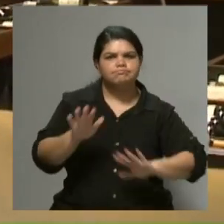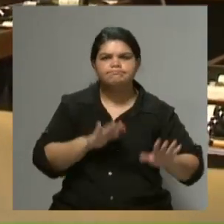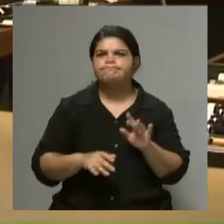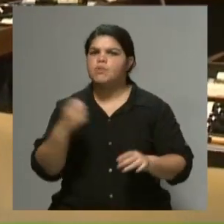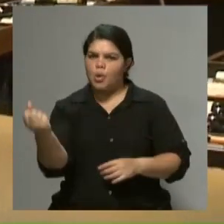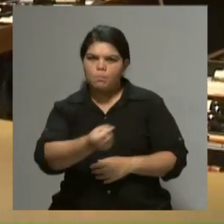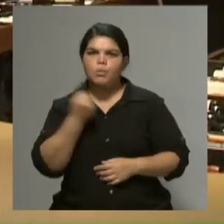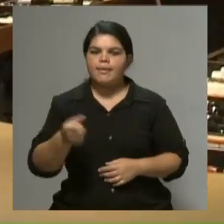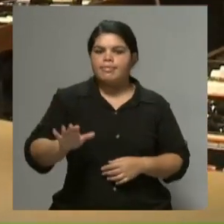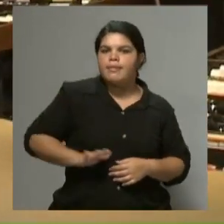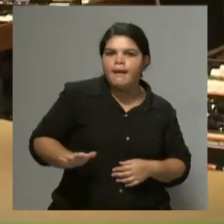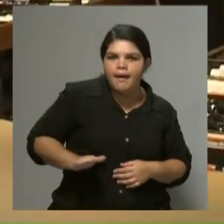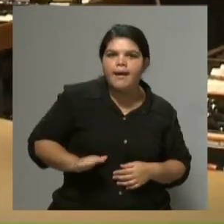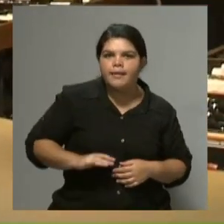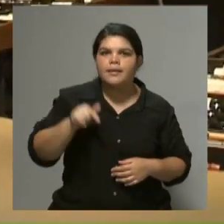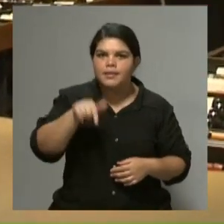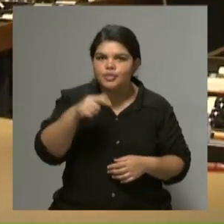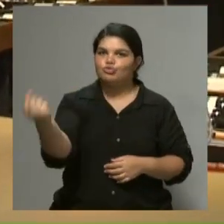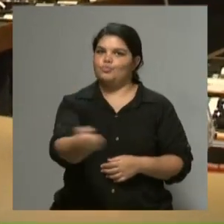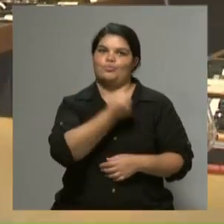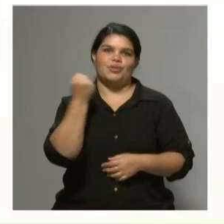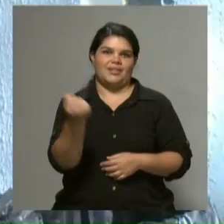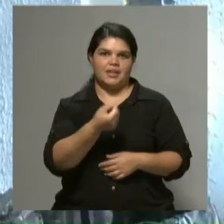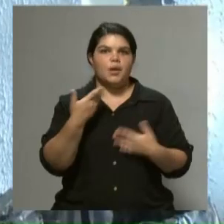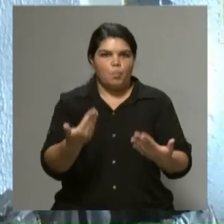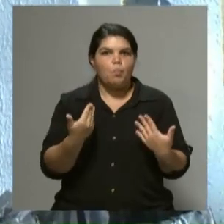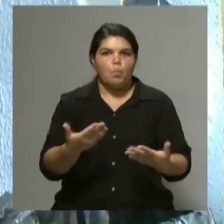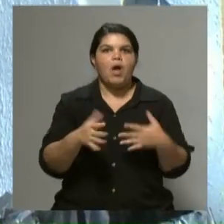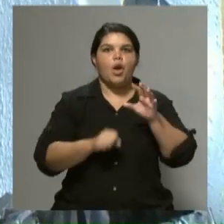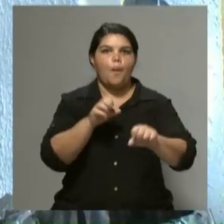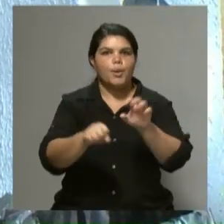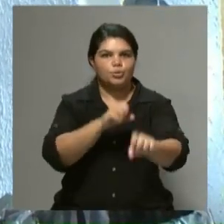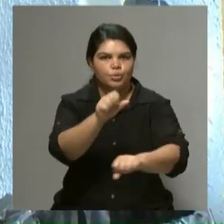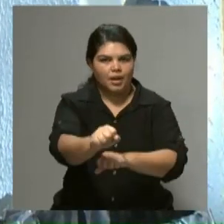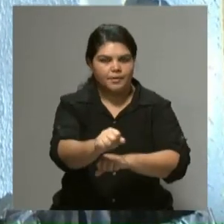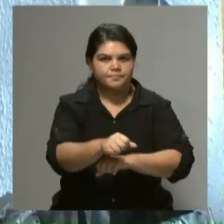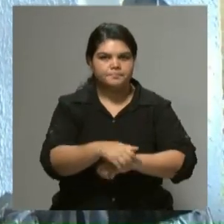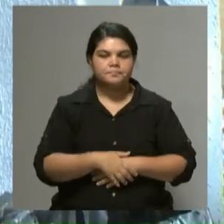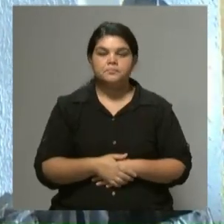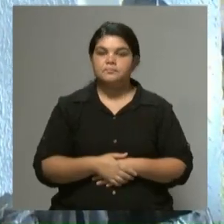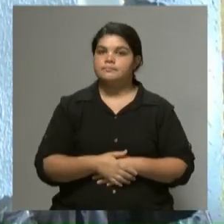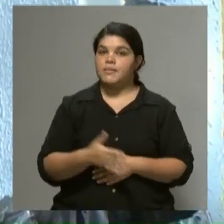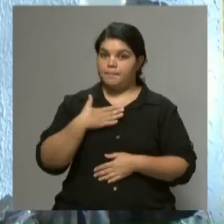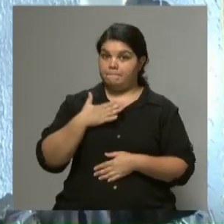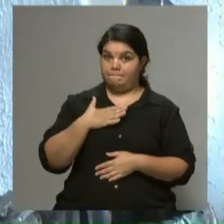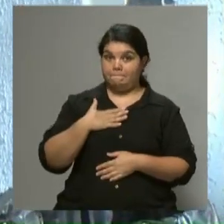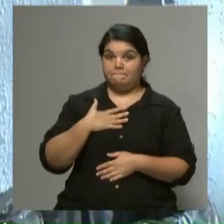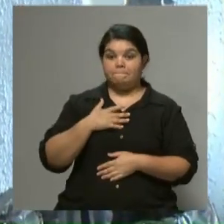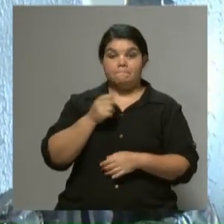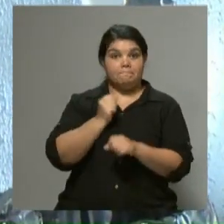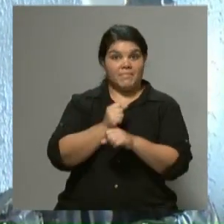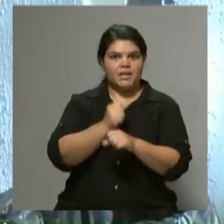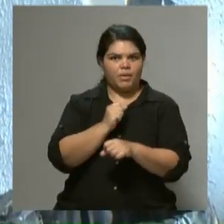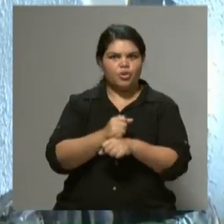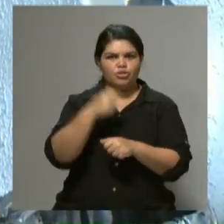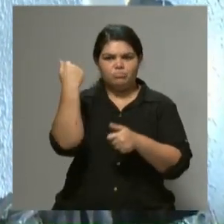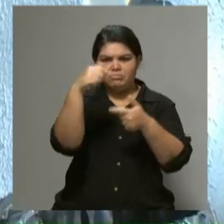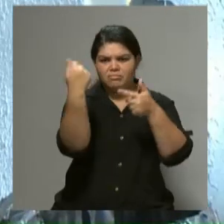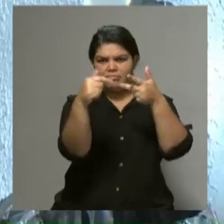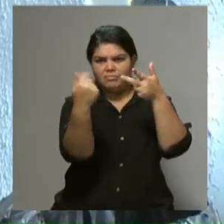que tenga ganas de trabajar, me parece que hay muchas oportunidades. ¿Sí? A lo largo de mis trabajos, yo he tenido varios trabajos y he